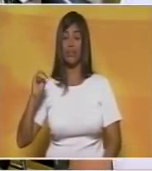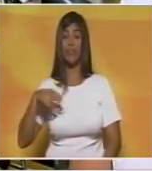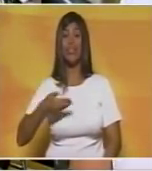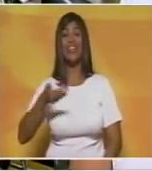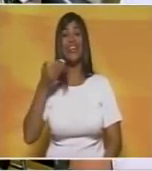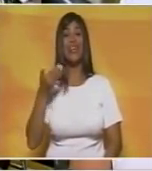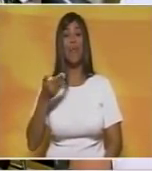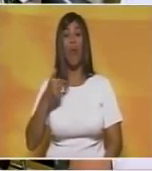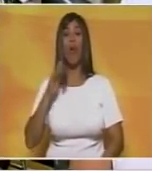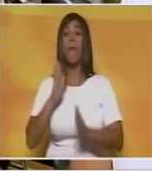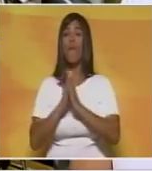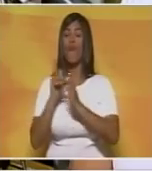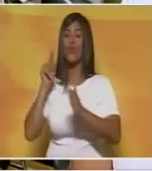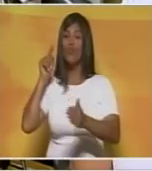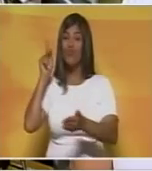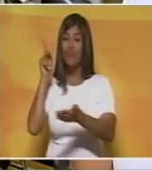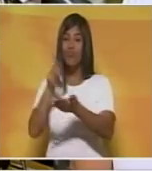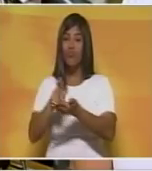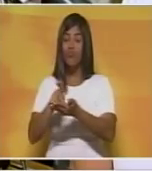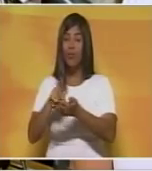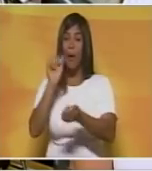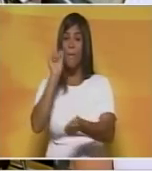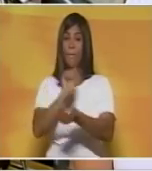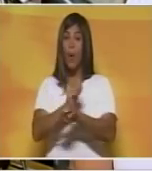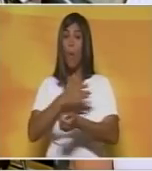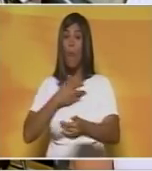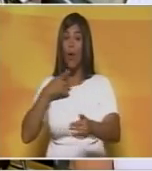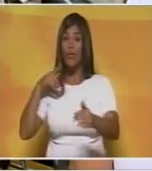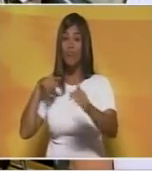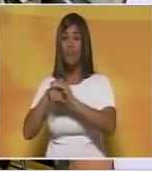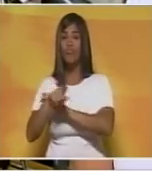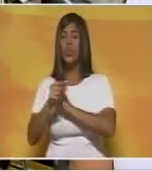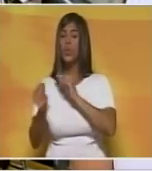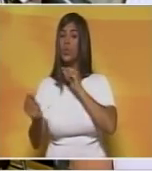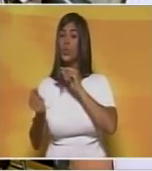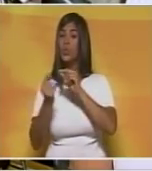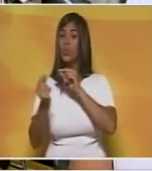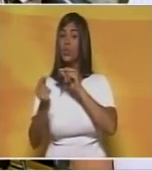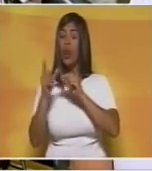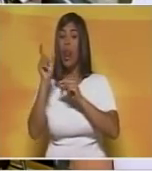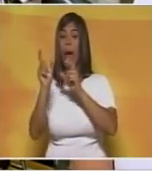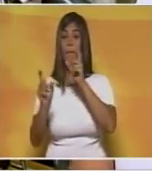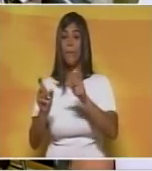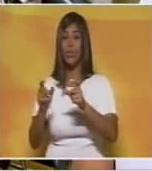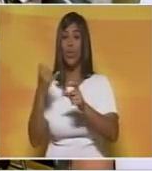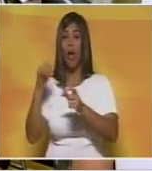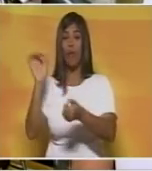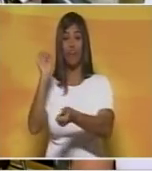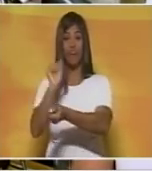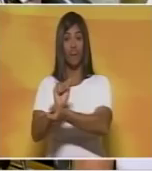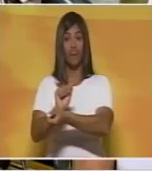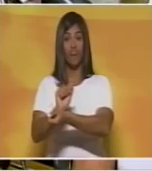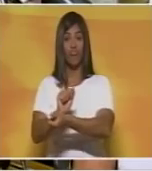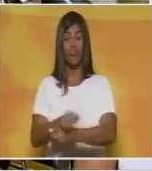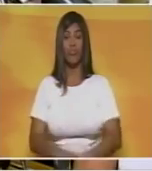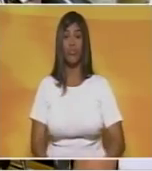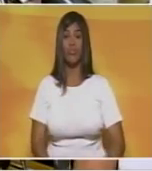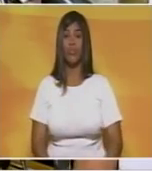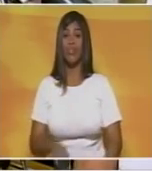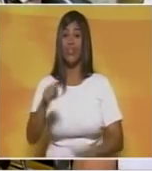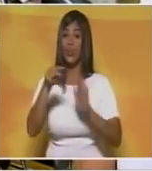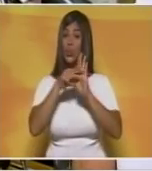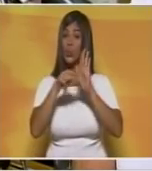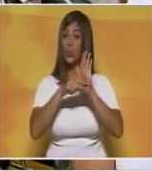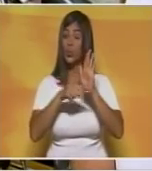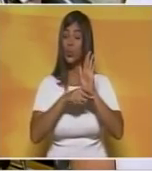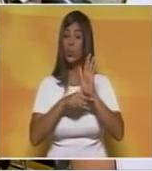allí que visite la cárcel, que se le permita el acceso y que converse con aquellas personas que se encuentran ahí recluidas, cuya lista,